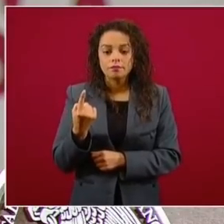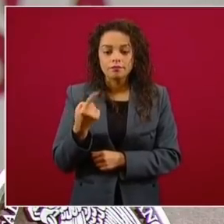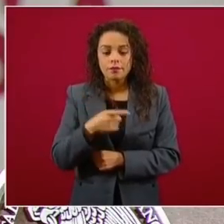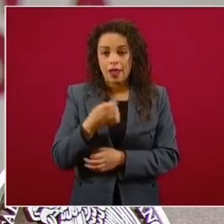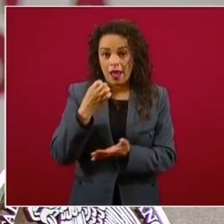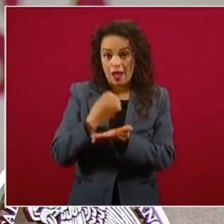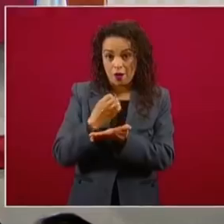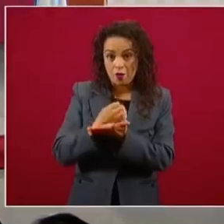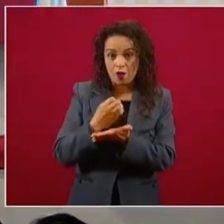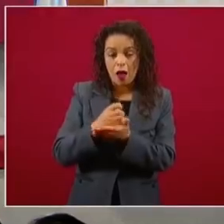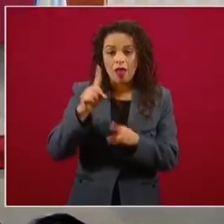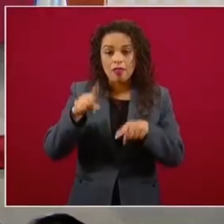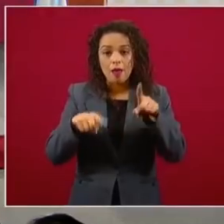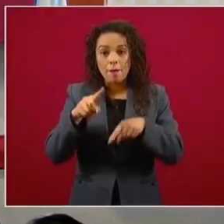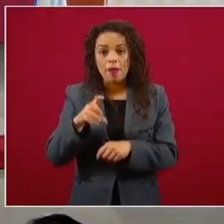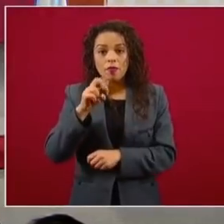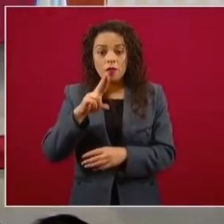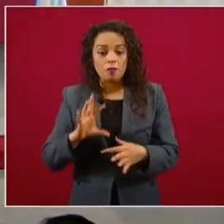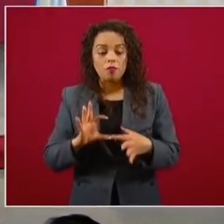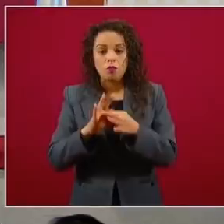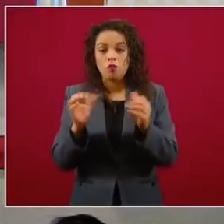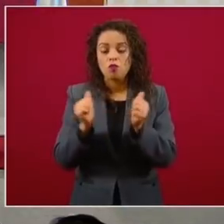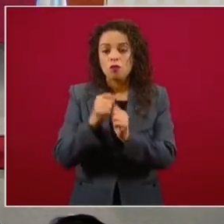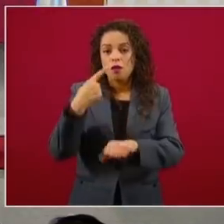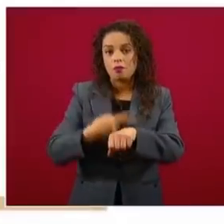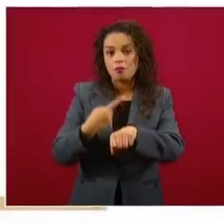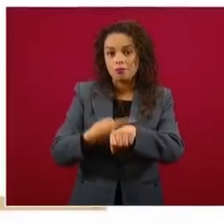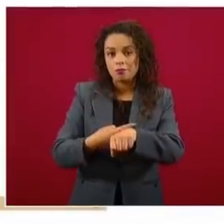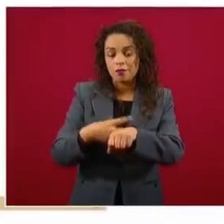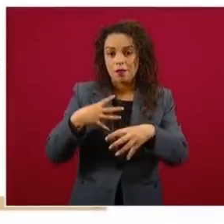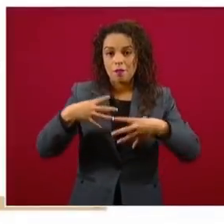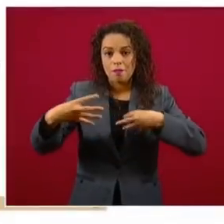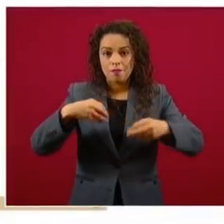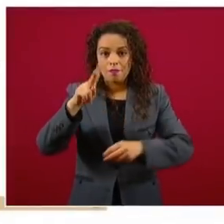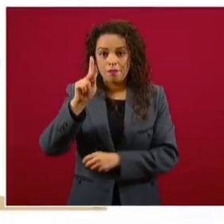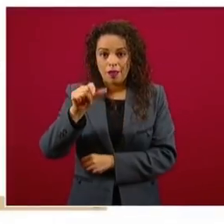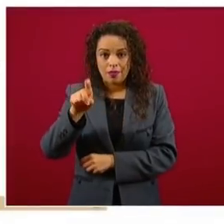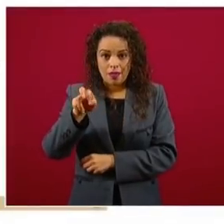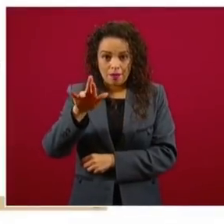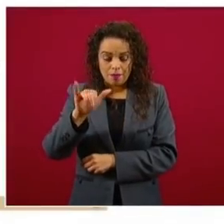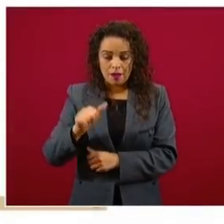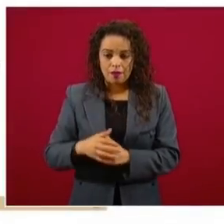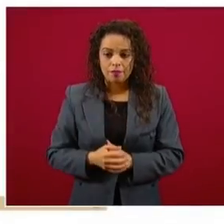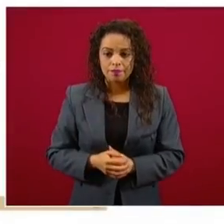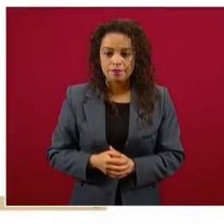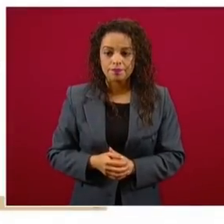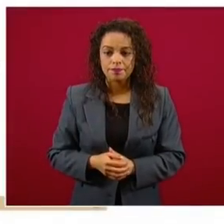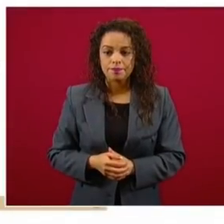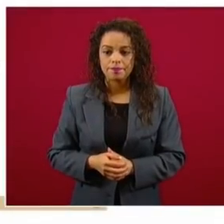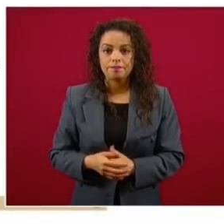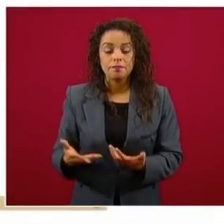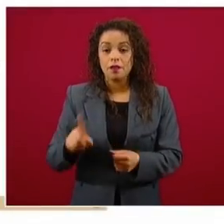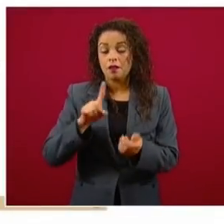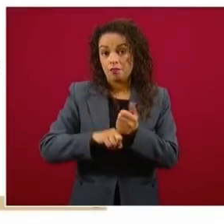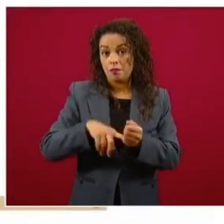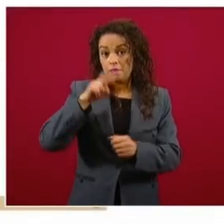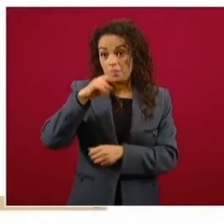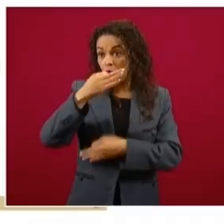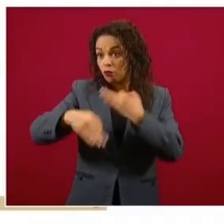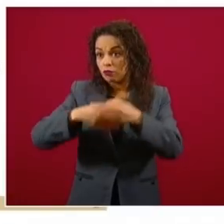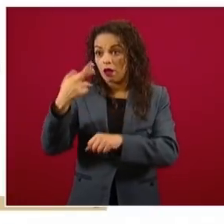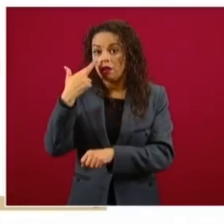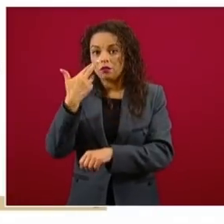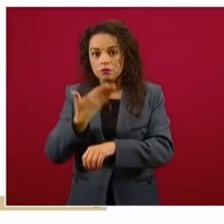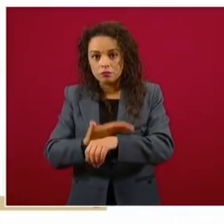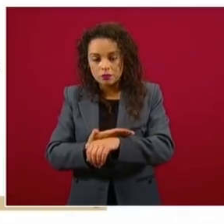En la medida en que los mexicanos, y lo estamos haciendo así, podamos tener un comportamiento solidario y responsable, vamos a